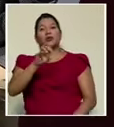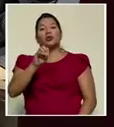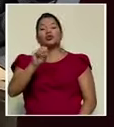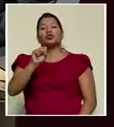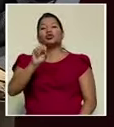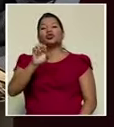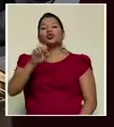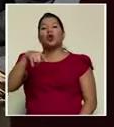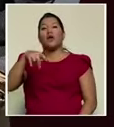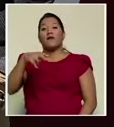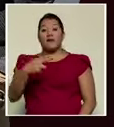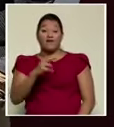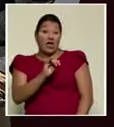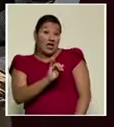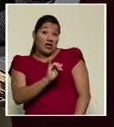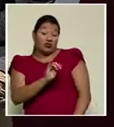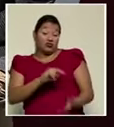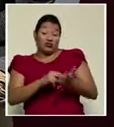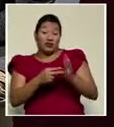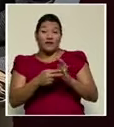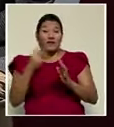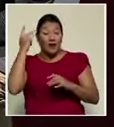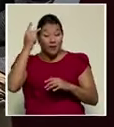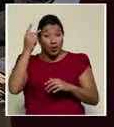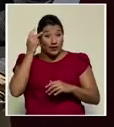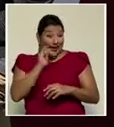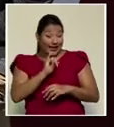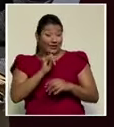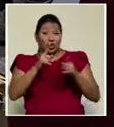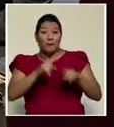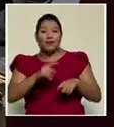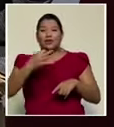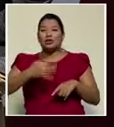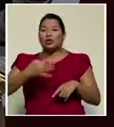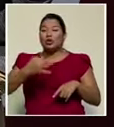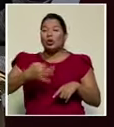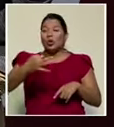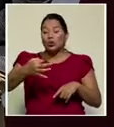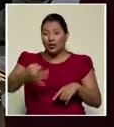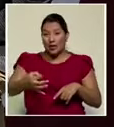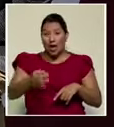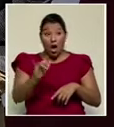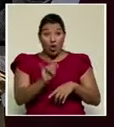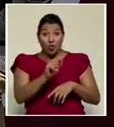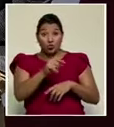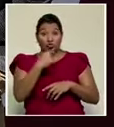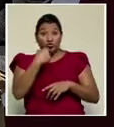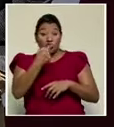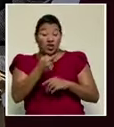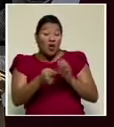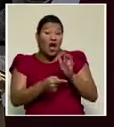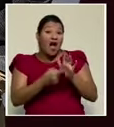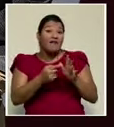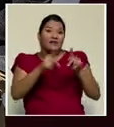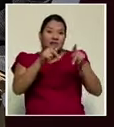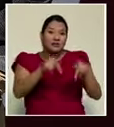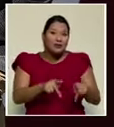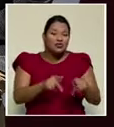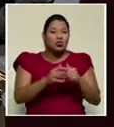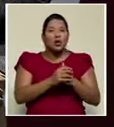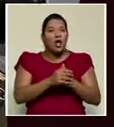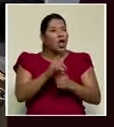esto es política, y esto es todos los días. Por más, como usted decía, hay gente que no se va del puesto,